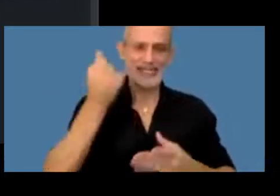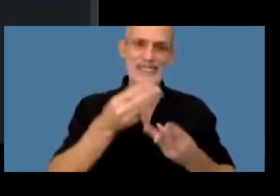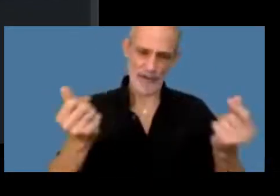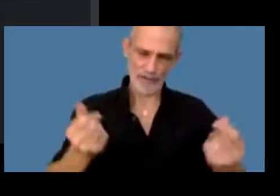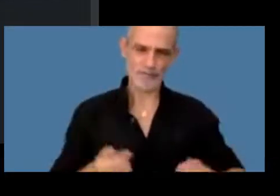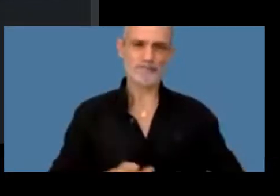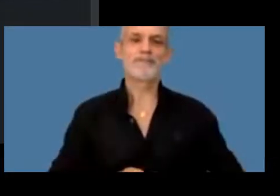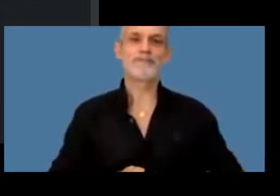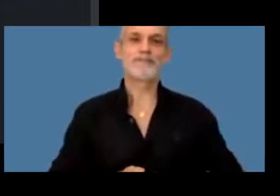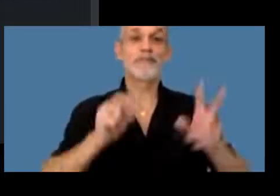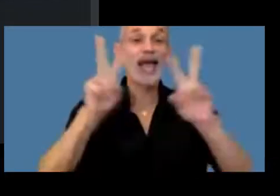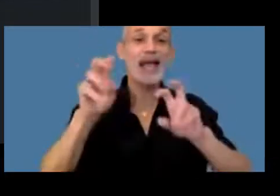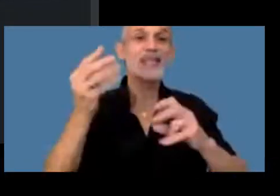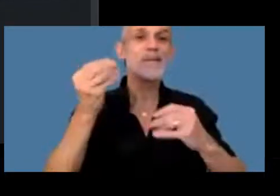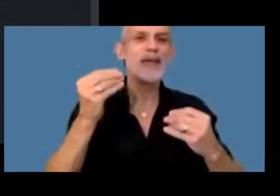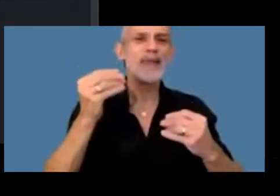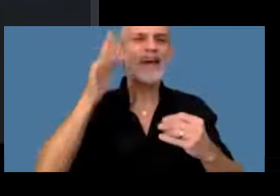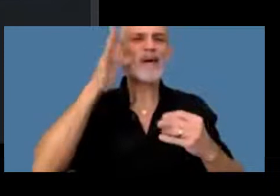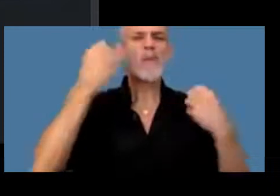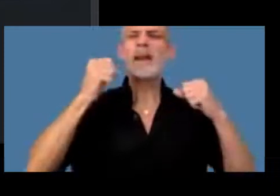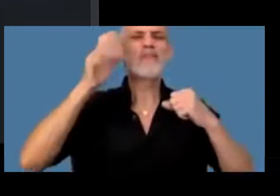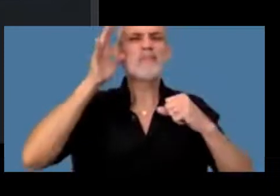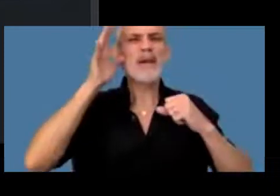el tema del exceso de prácticas.